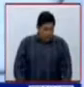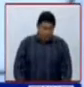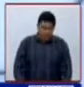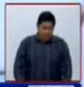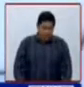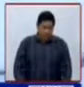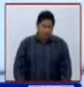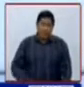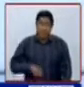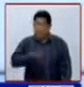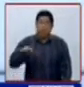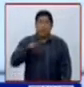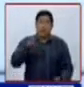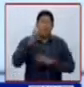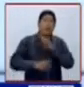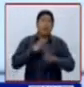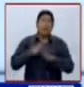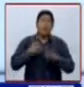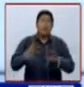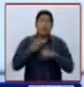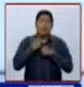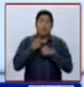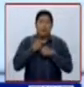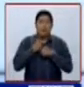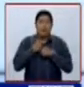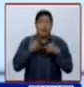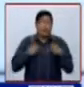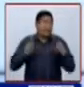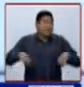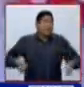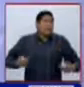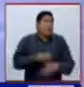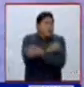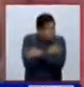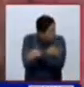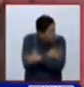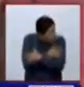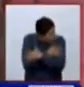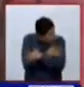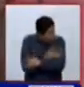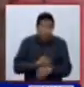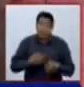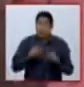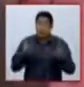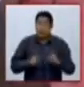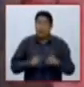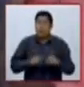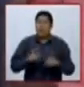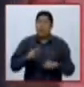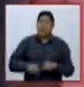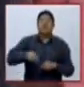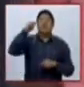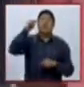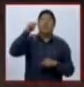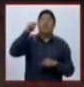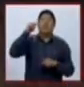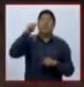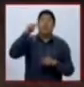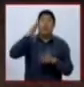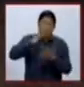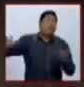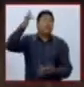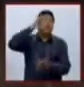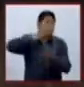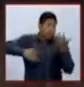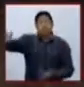En esta parte del mundo nos preparamos para recibir invierno porque ya estamos sintiendo unos fríos tremendos. Pero en el norte se preparan para ciclones y huracanes.